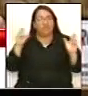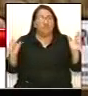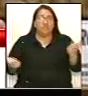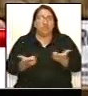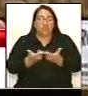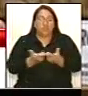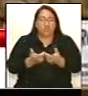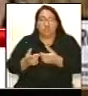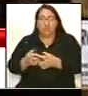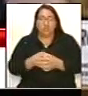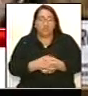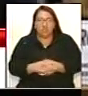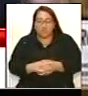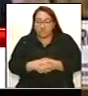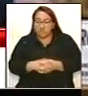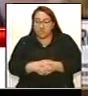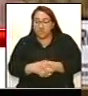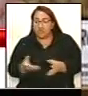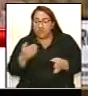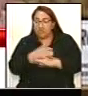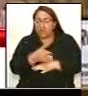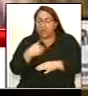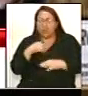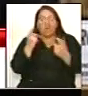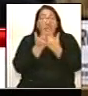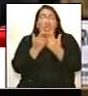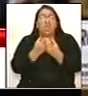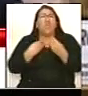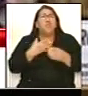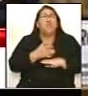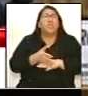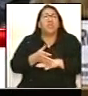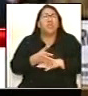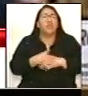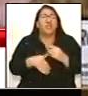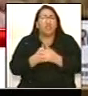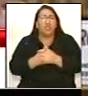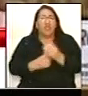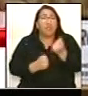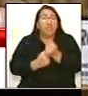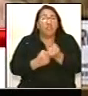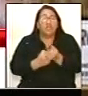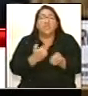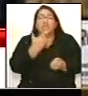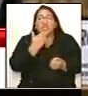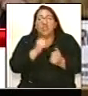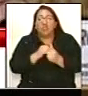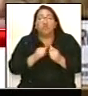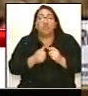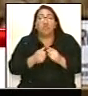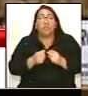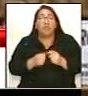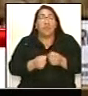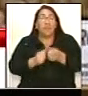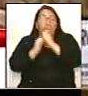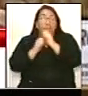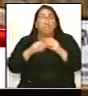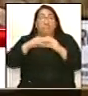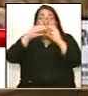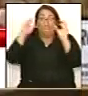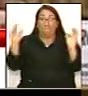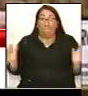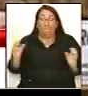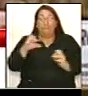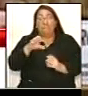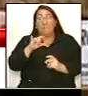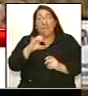Armadas. ¿Cómo llega nuestro ejército? ¿Cómo llegan los que llegan a apoyar? Con su pico pala.